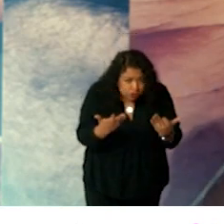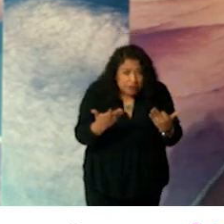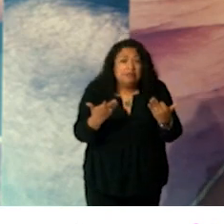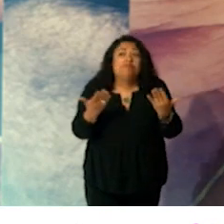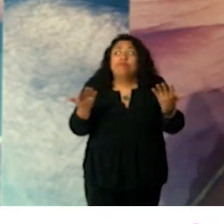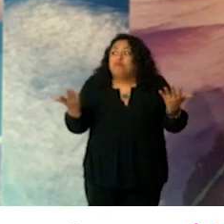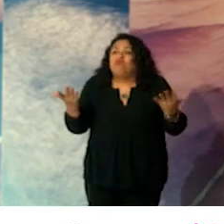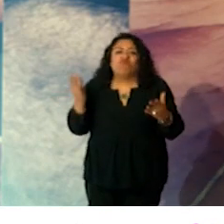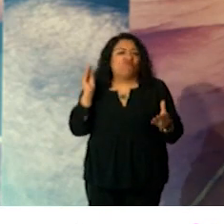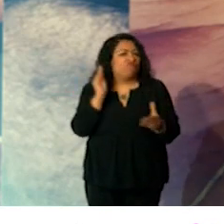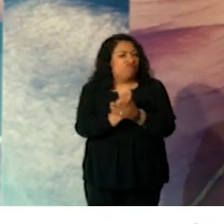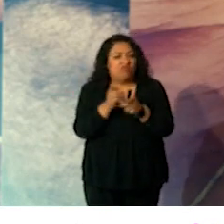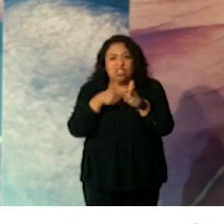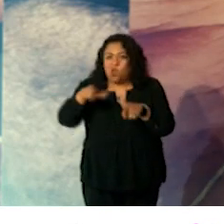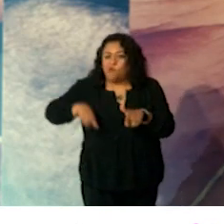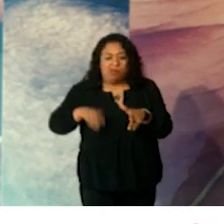Seguían sin hacer caso.